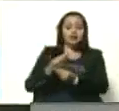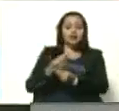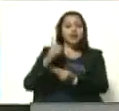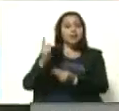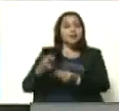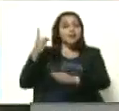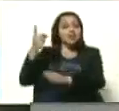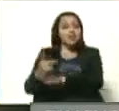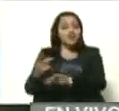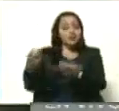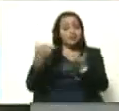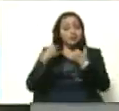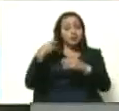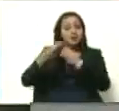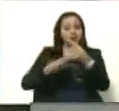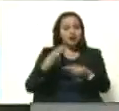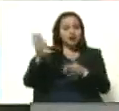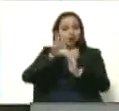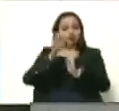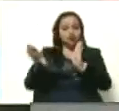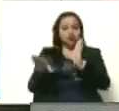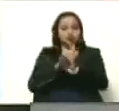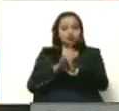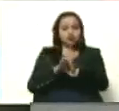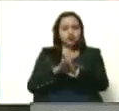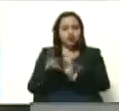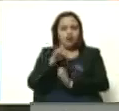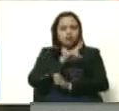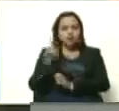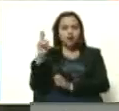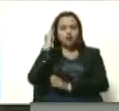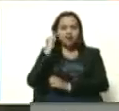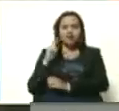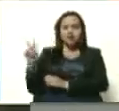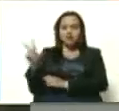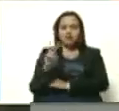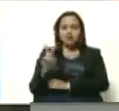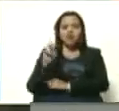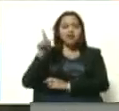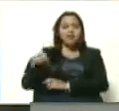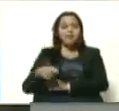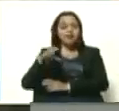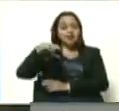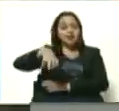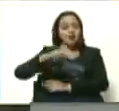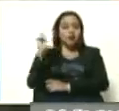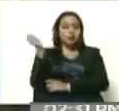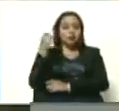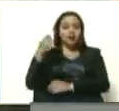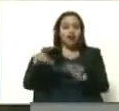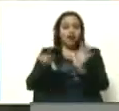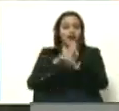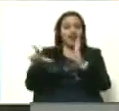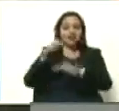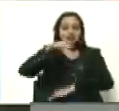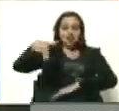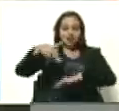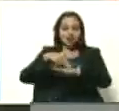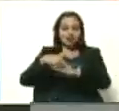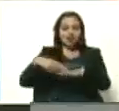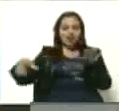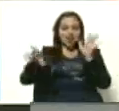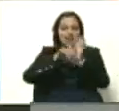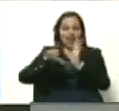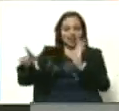la Constitución de la República Bolivariana de Venezuela, la Constitución del Estado Apure, las leyes nacionales, las